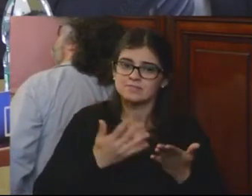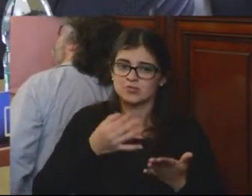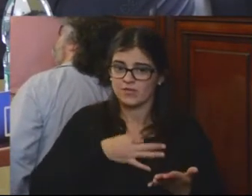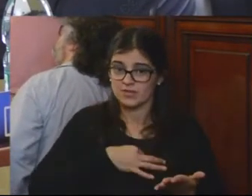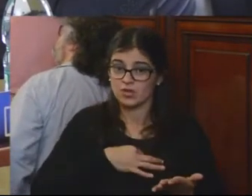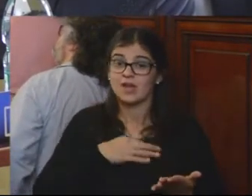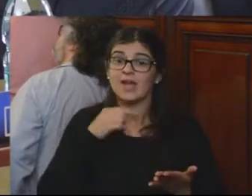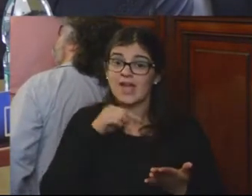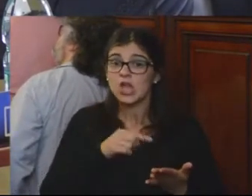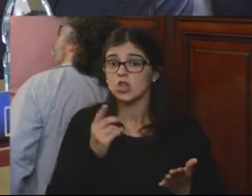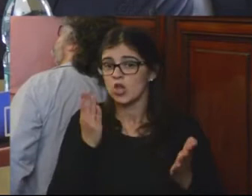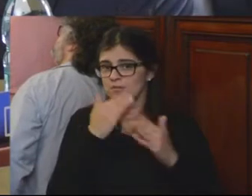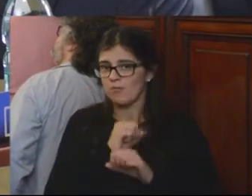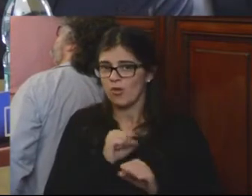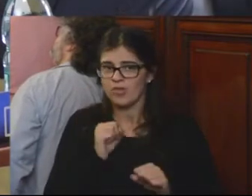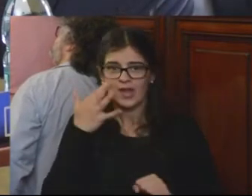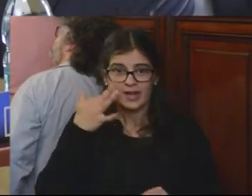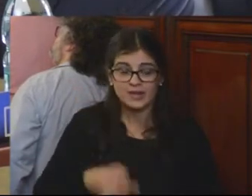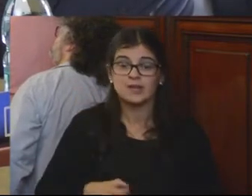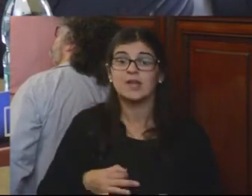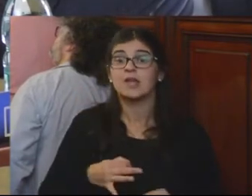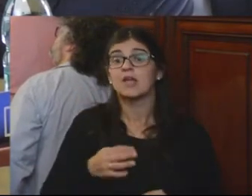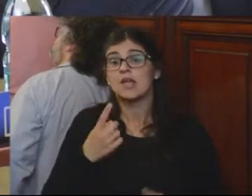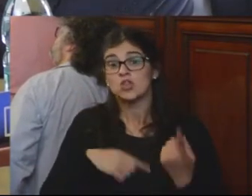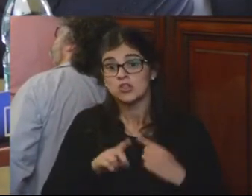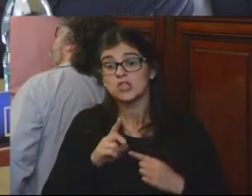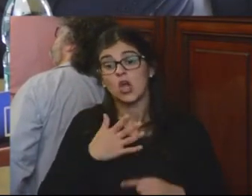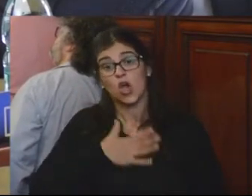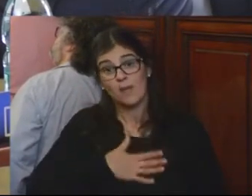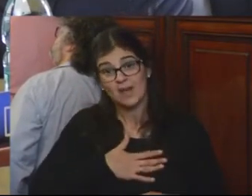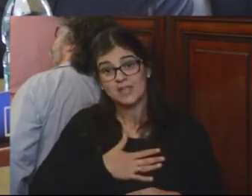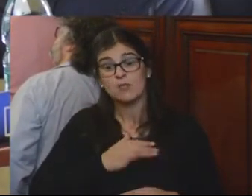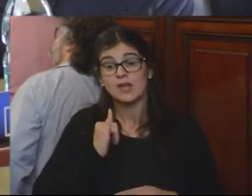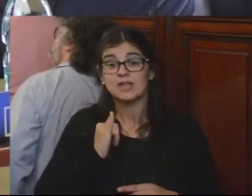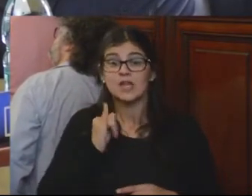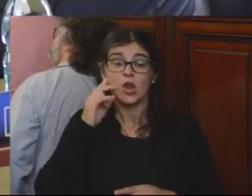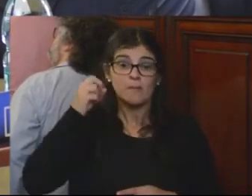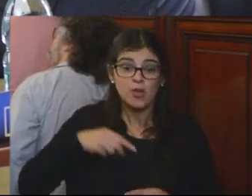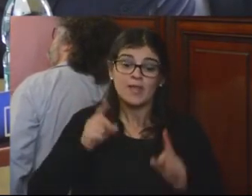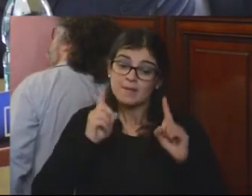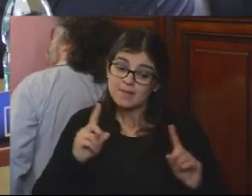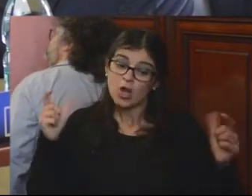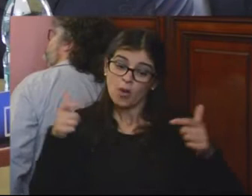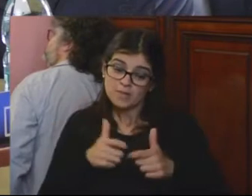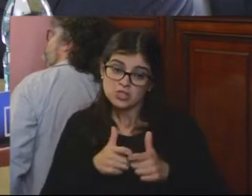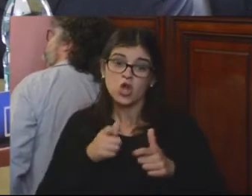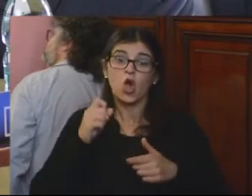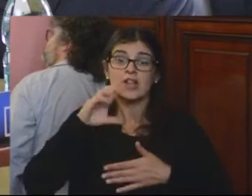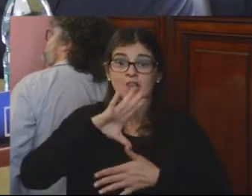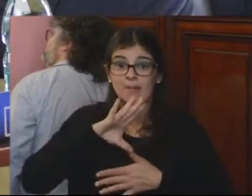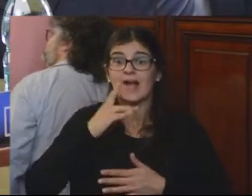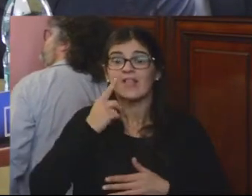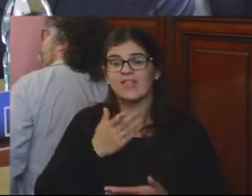esto es inadmisible en todo caso comparativo es el criterio y la postura de esta misma comisión interamericana de derechos humanos